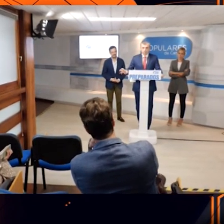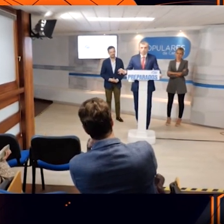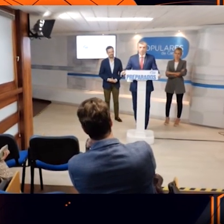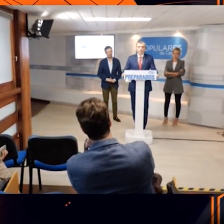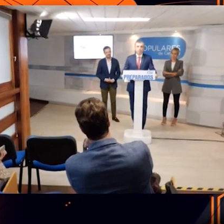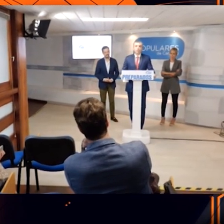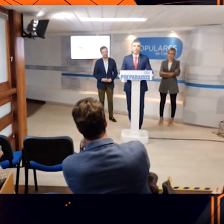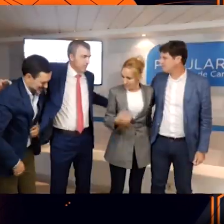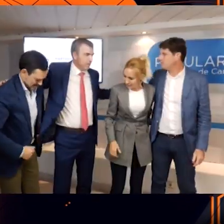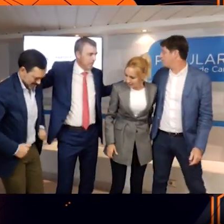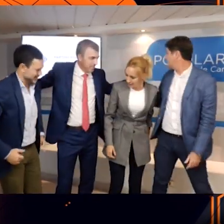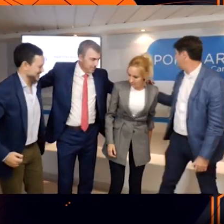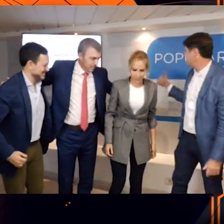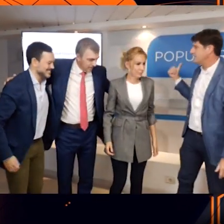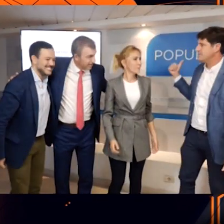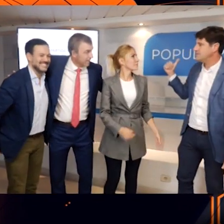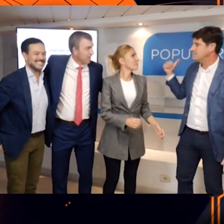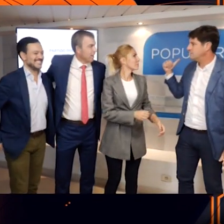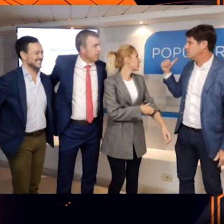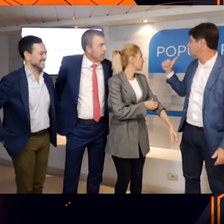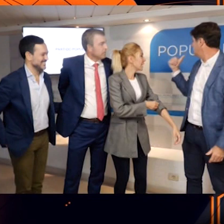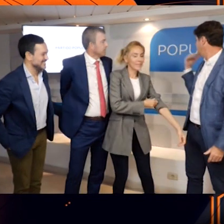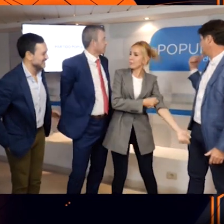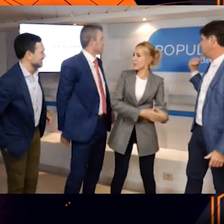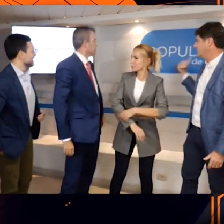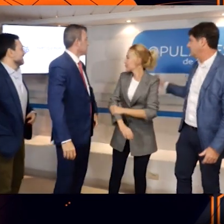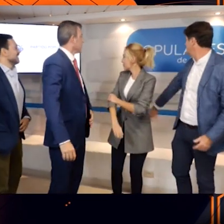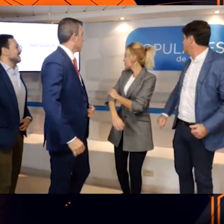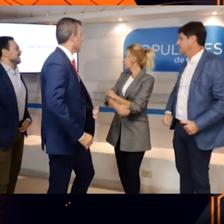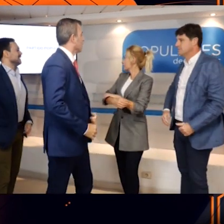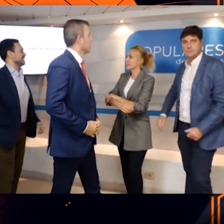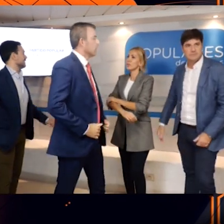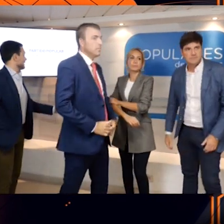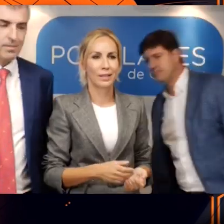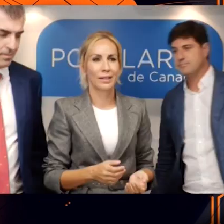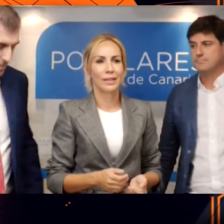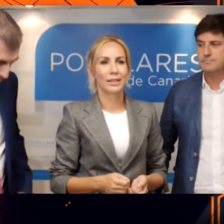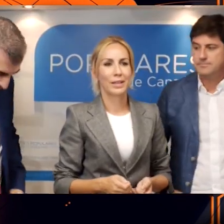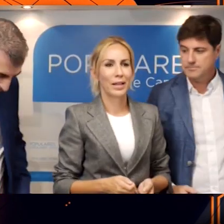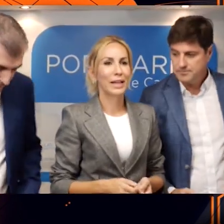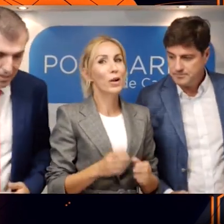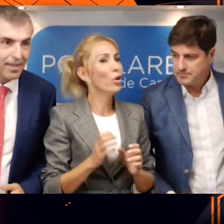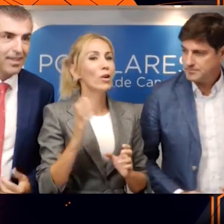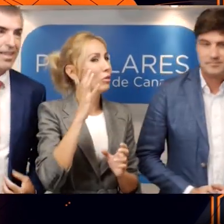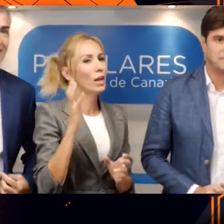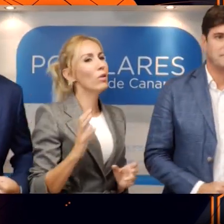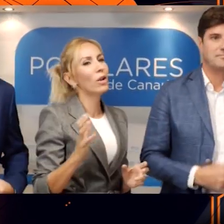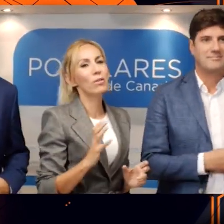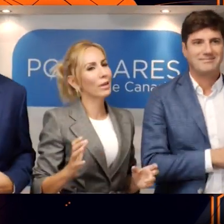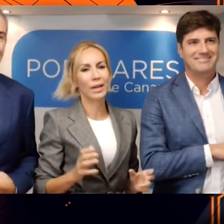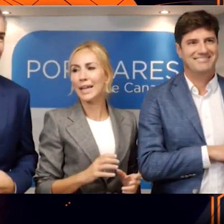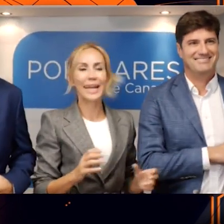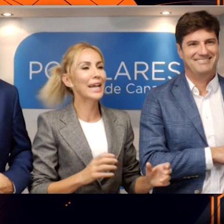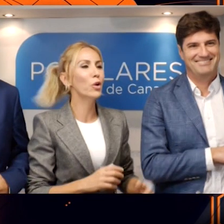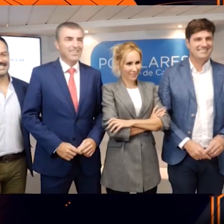del partido, que el propio presidente del Partido Popular en Canarias, junto al presidente del Partido Popular en Tenerife, hayan anunciado a bombo y platillo con una rueda de prensa,